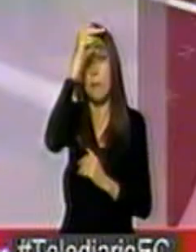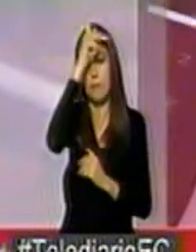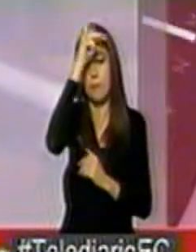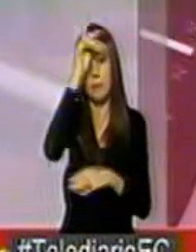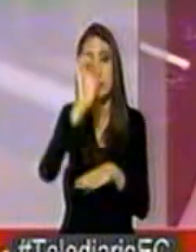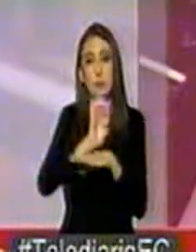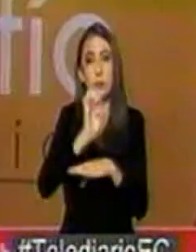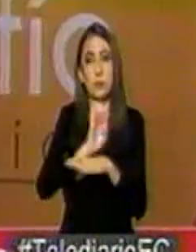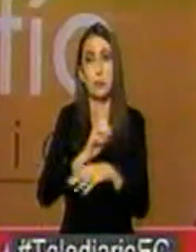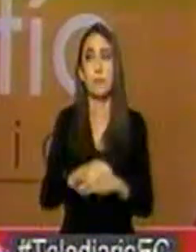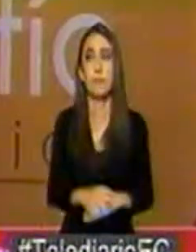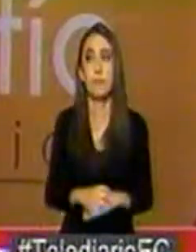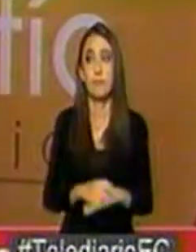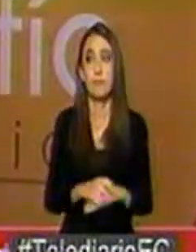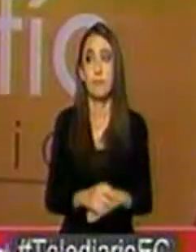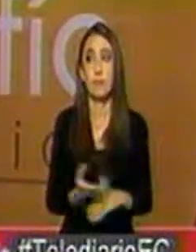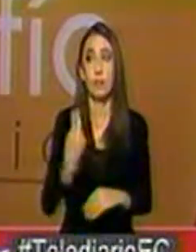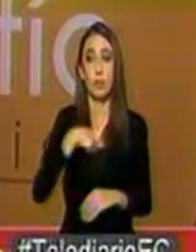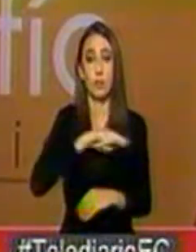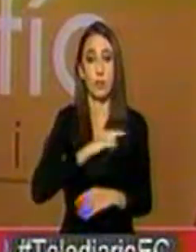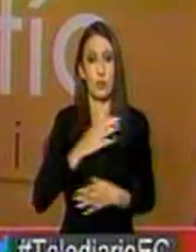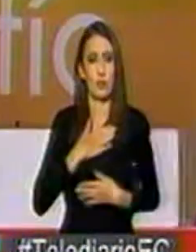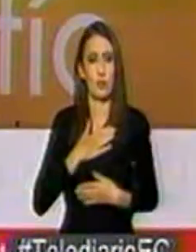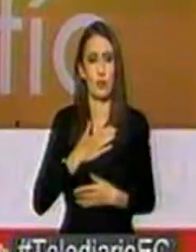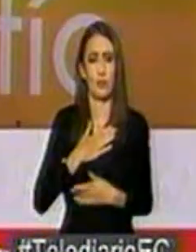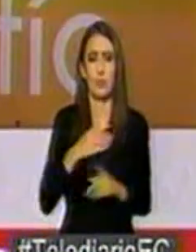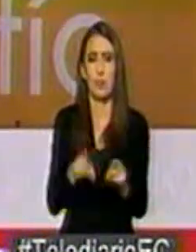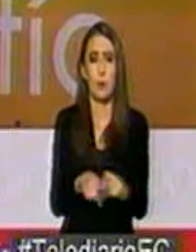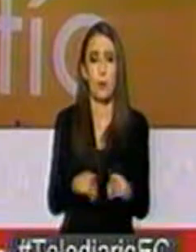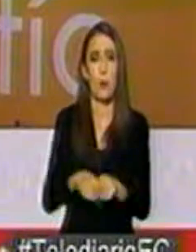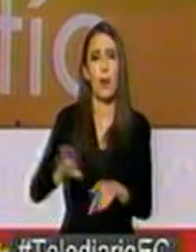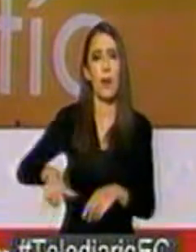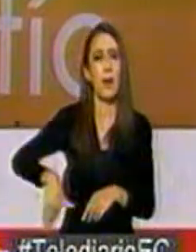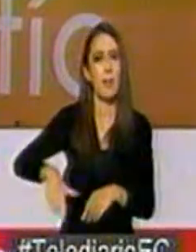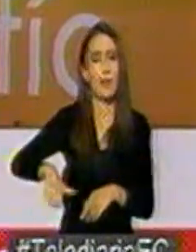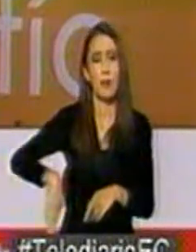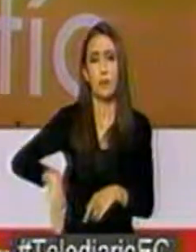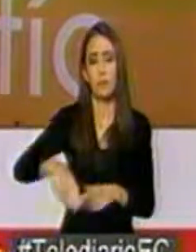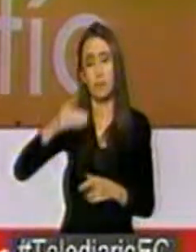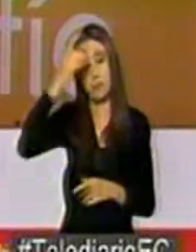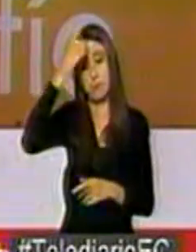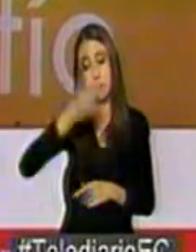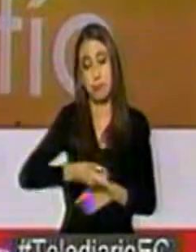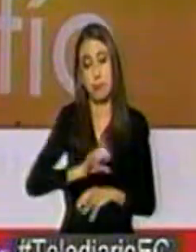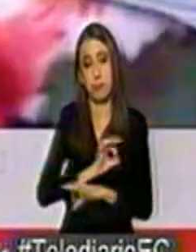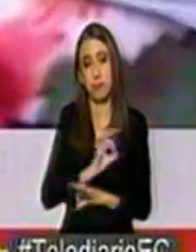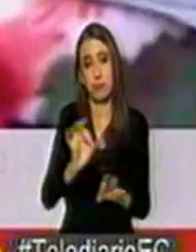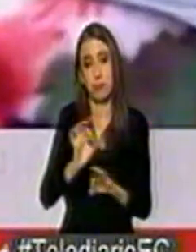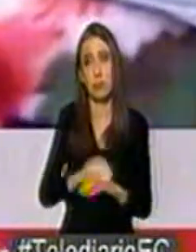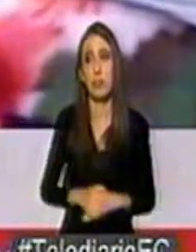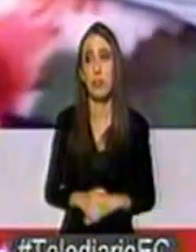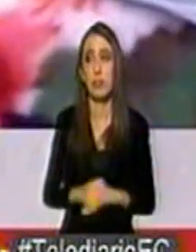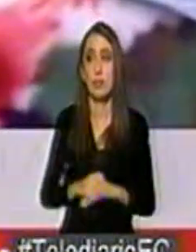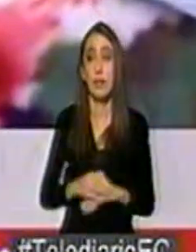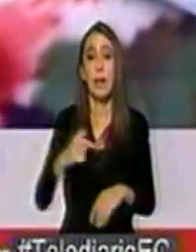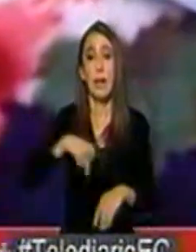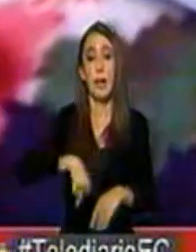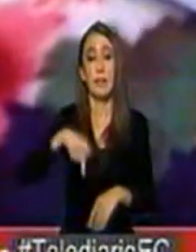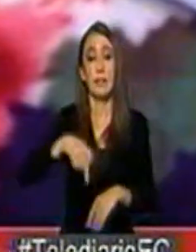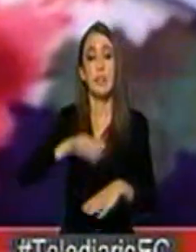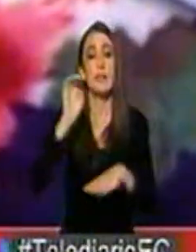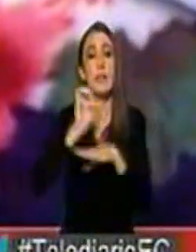y ecuador nosotros tenemos un atraso respecto de países europeos de casi a un siglo en nuestro país